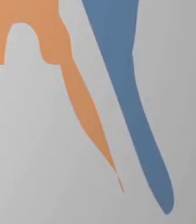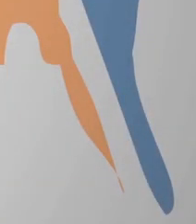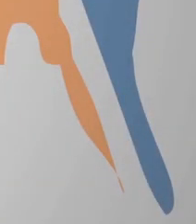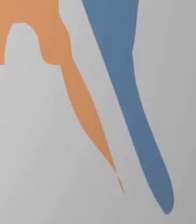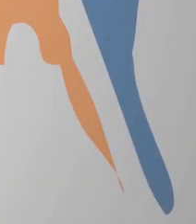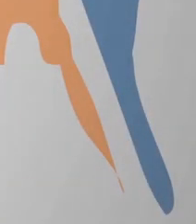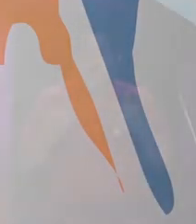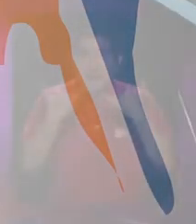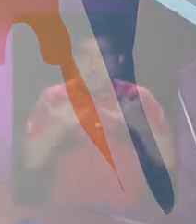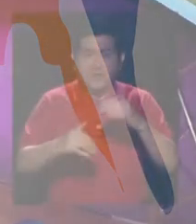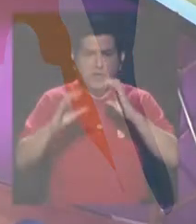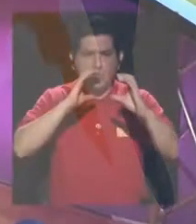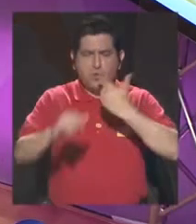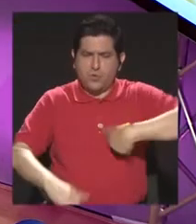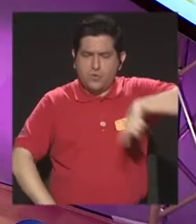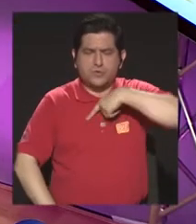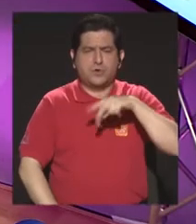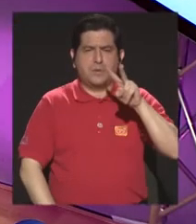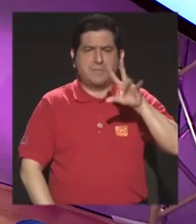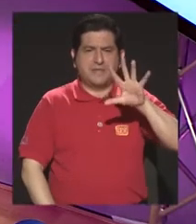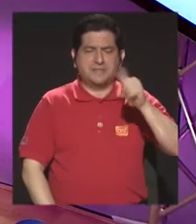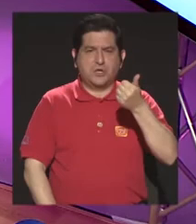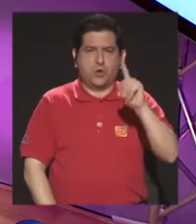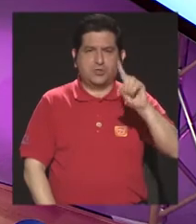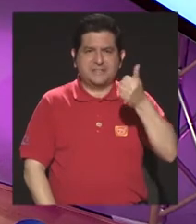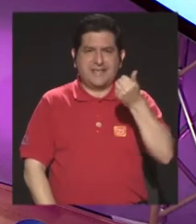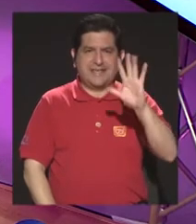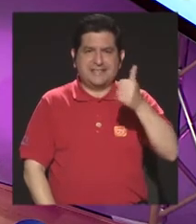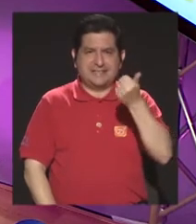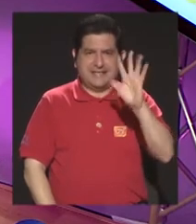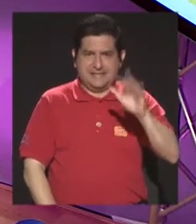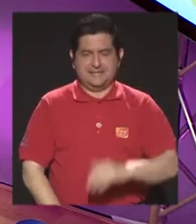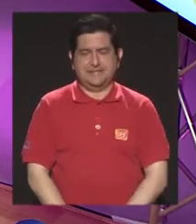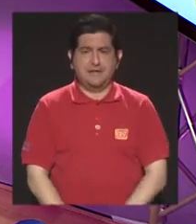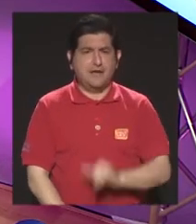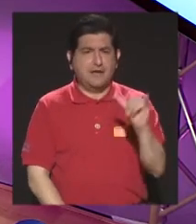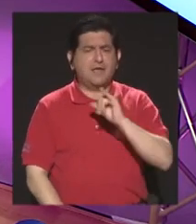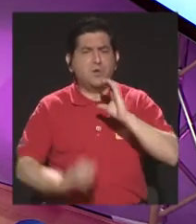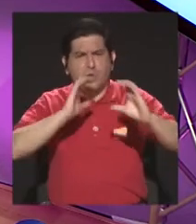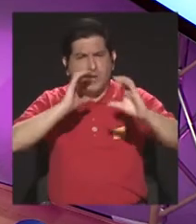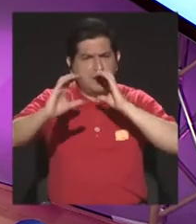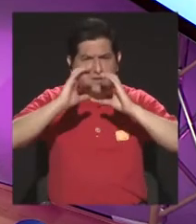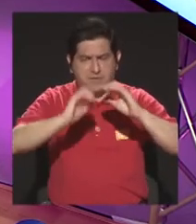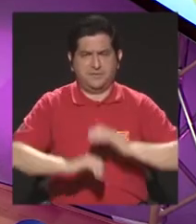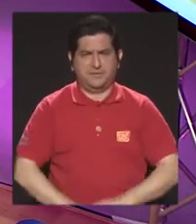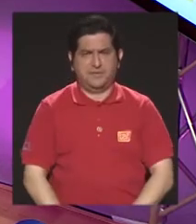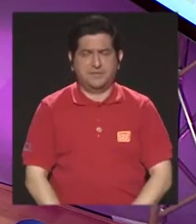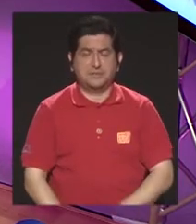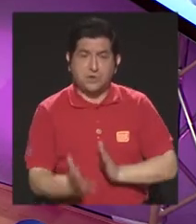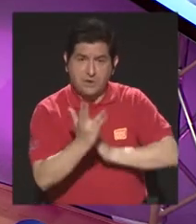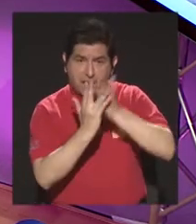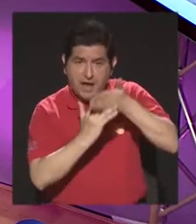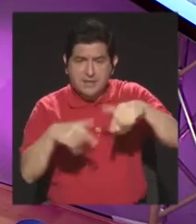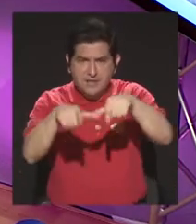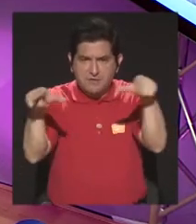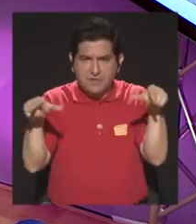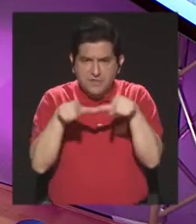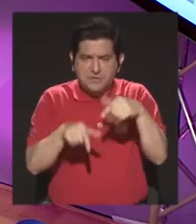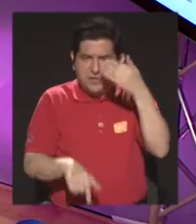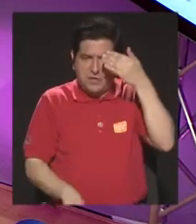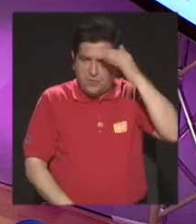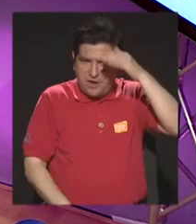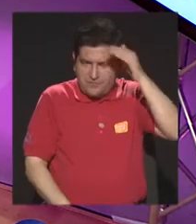Estamos en vivo, comuníquese con nosotros al 2511 1515. También puede comunicarse mediante nuestra página